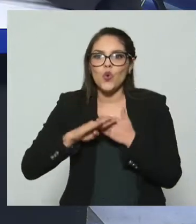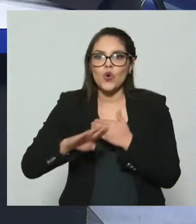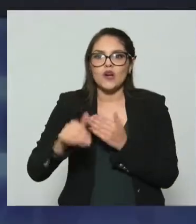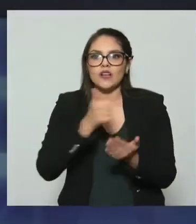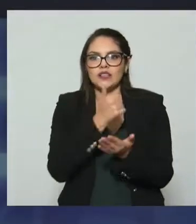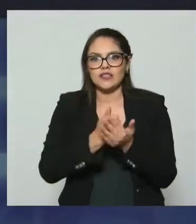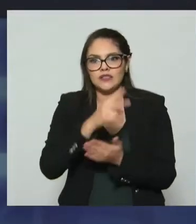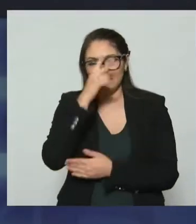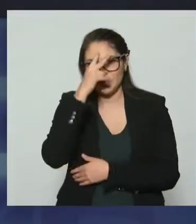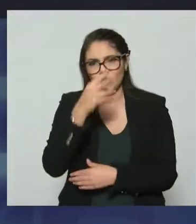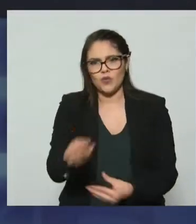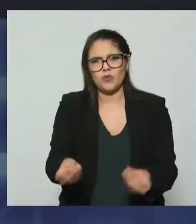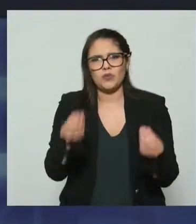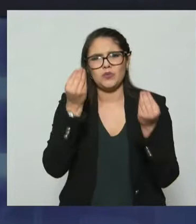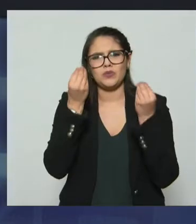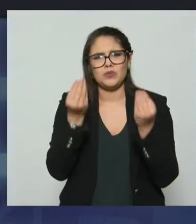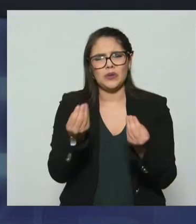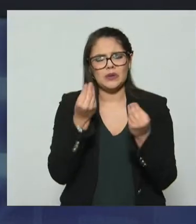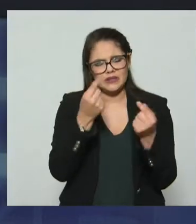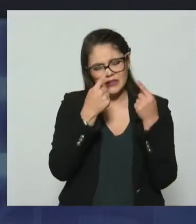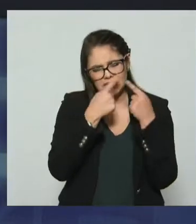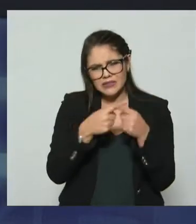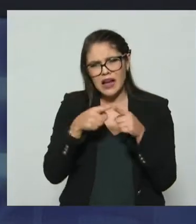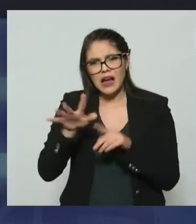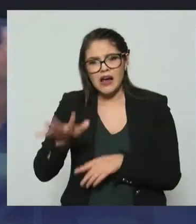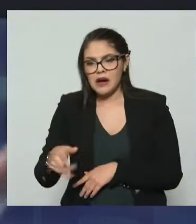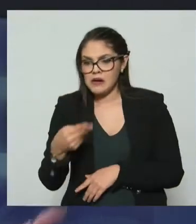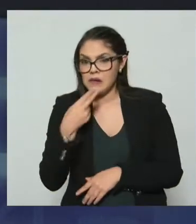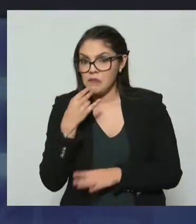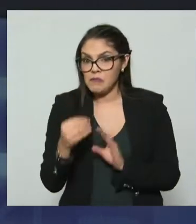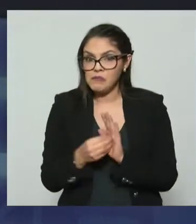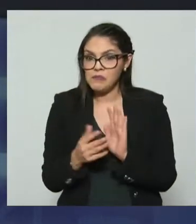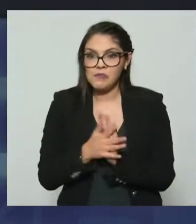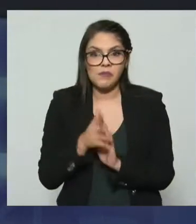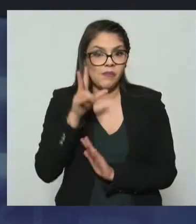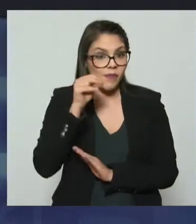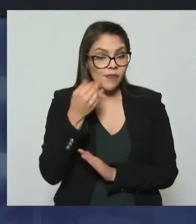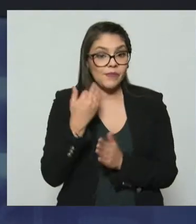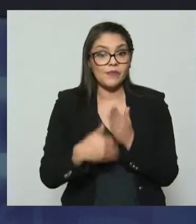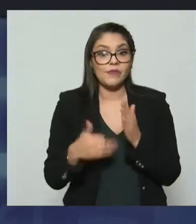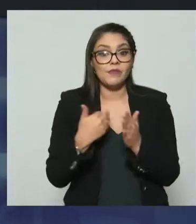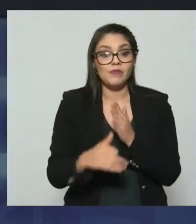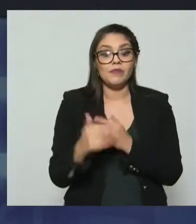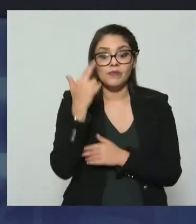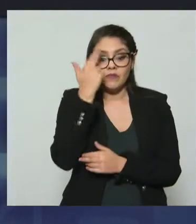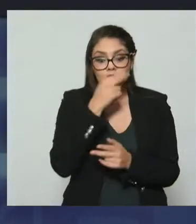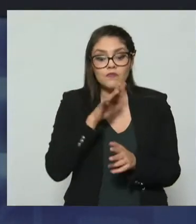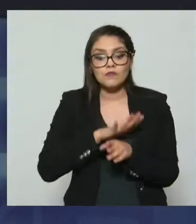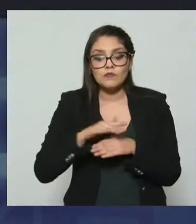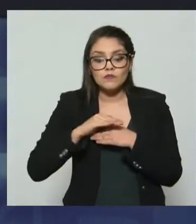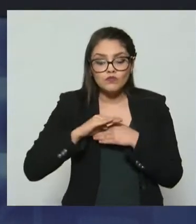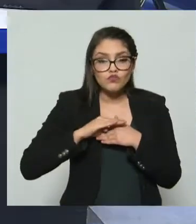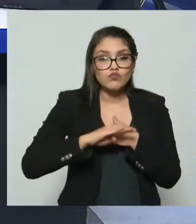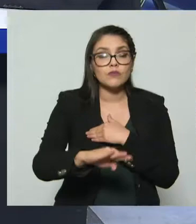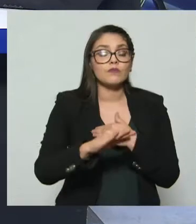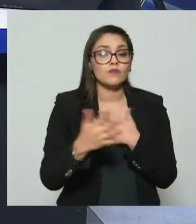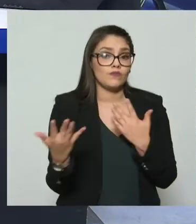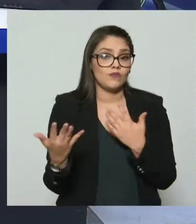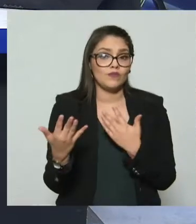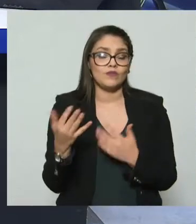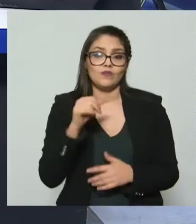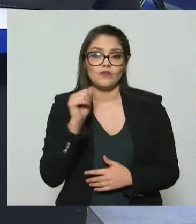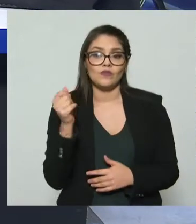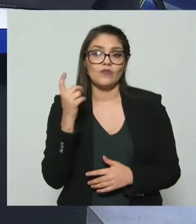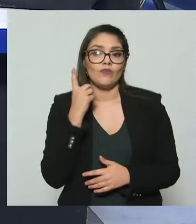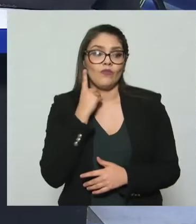cantidad impresionante de usos de suelo que ya muchas veces no aplican, que no hemos revisado la vocación del suelo. Hablaba el diputado de los